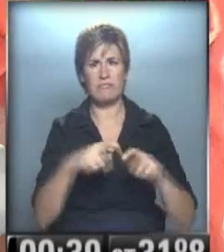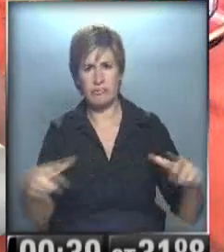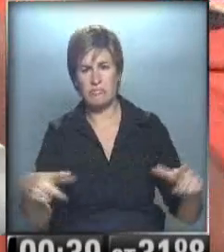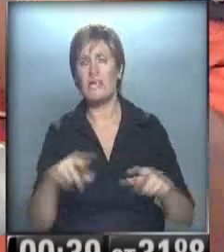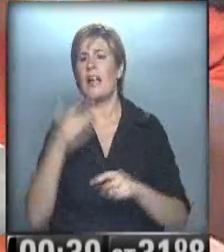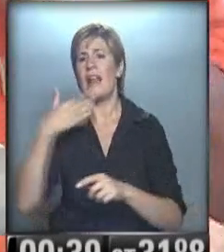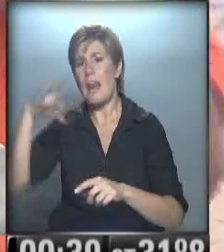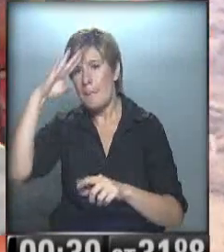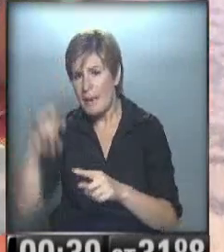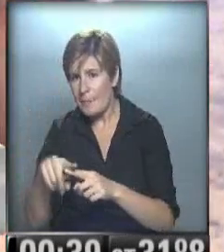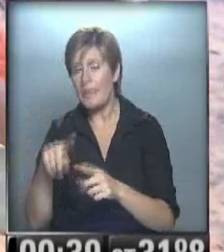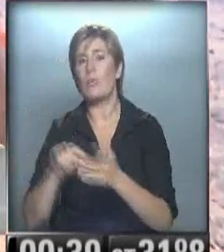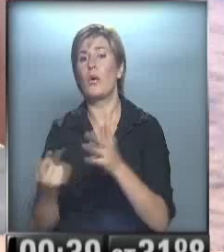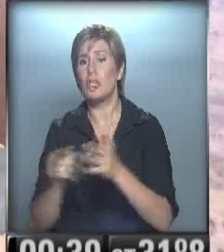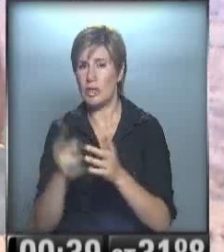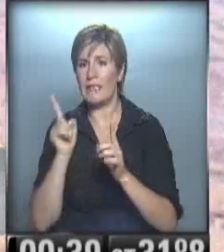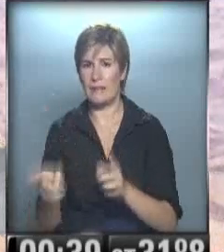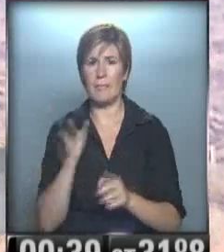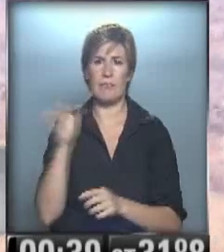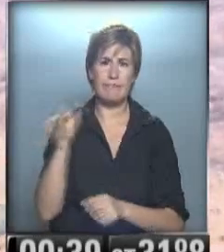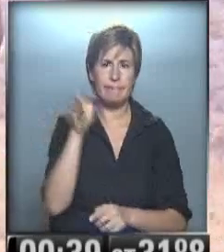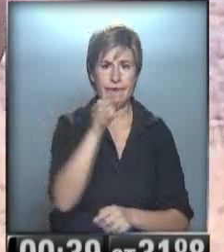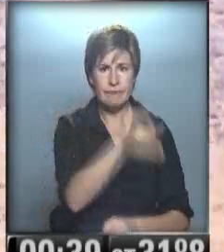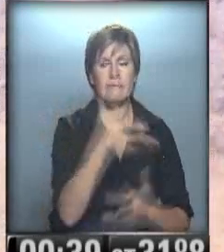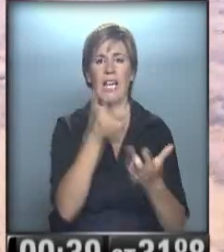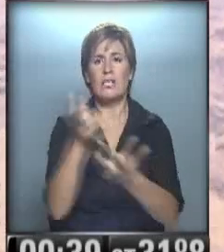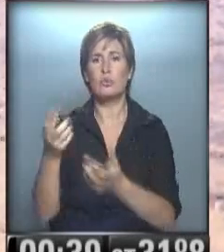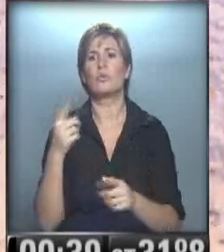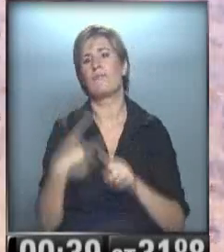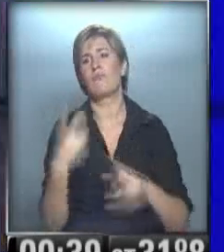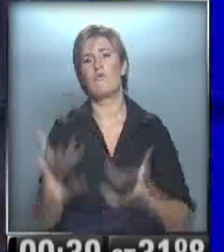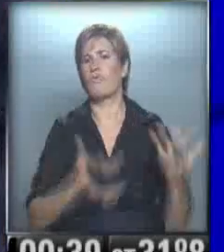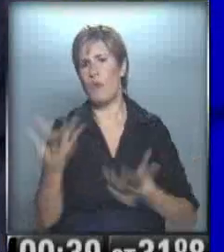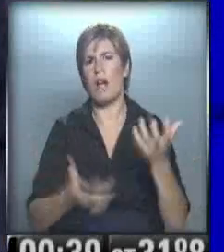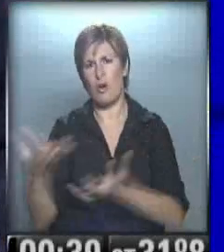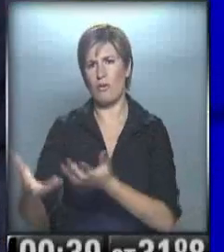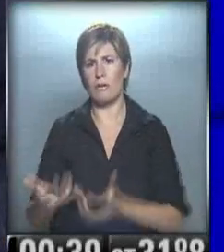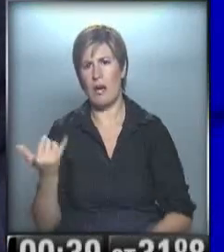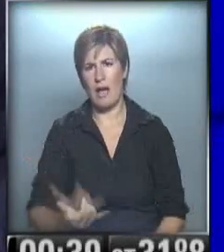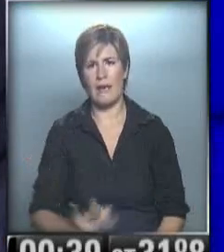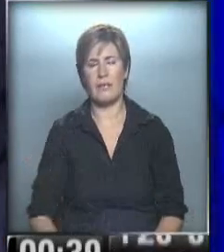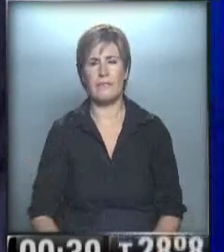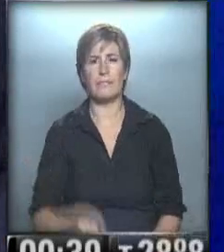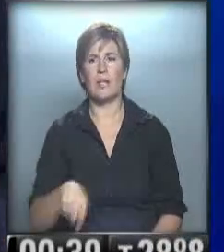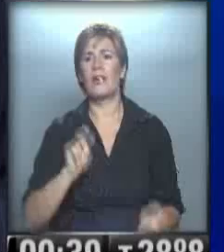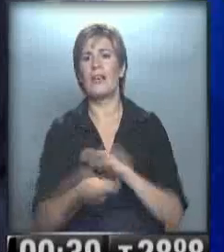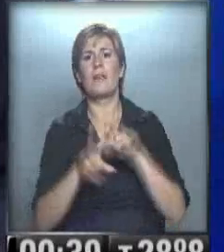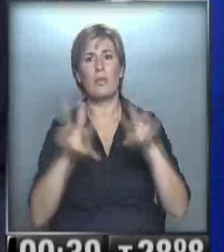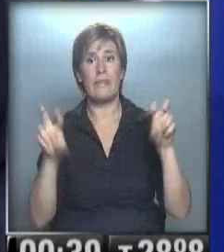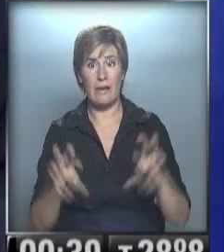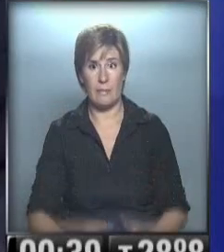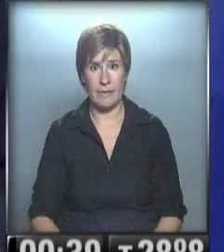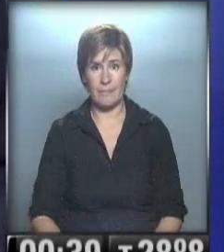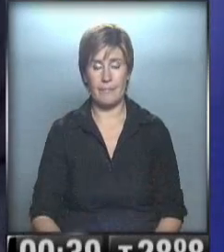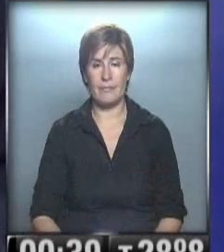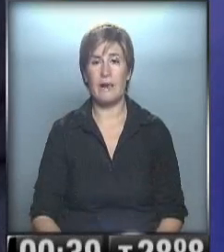Aires, donde también se registran focos de incendio. Momento de cambiar de tema. Un informe de la